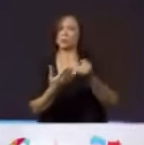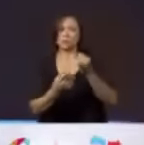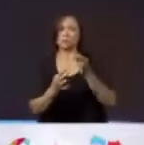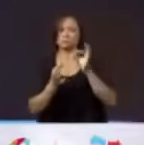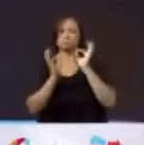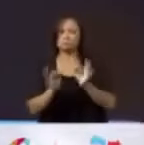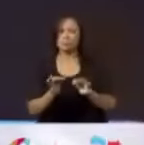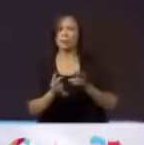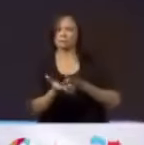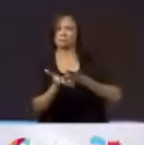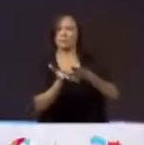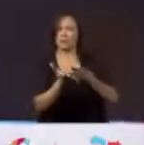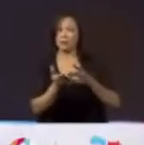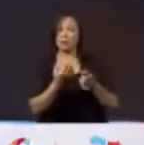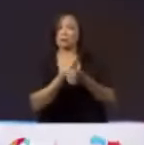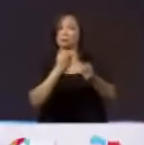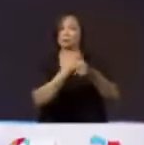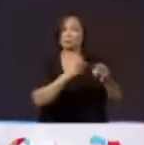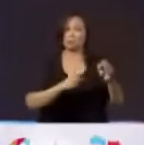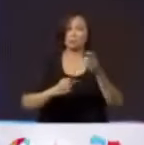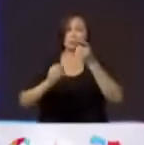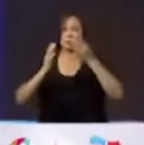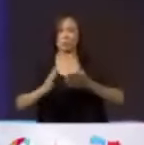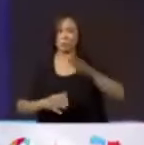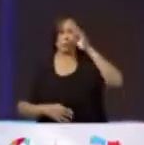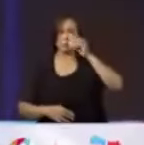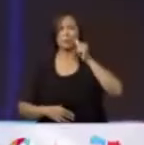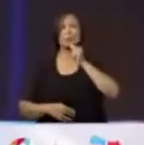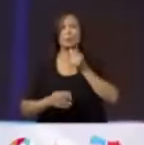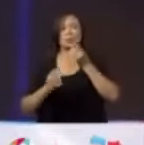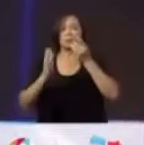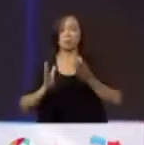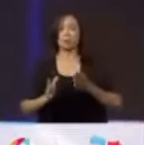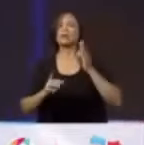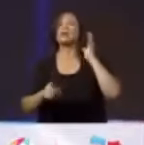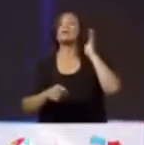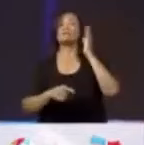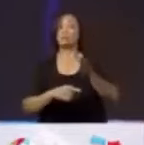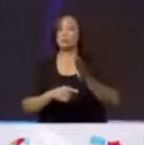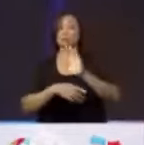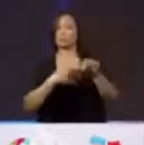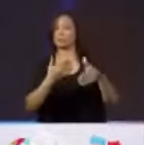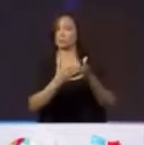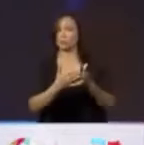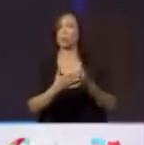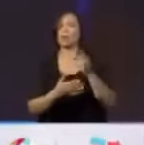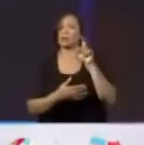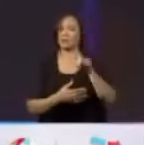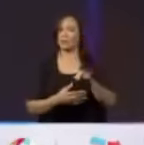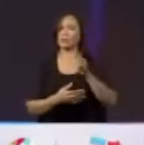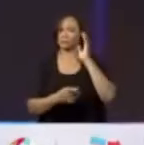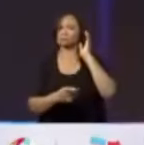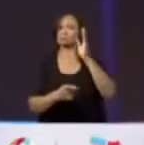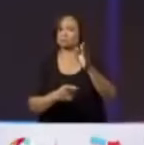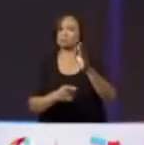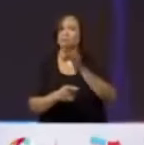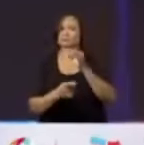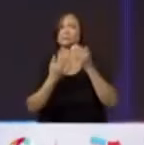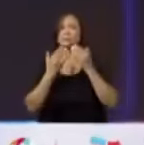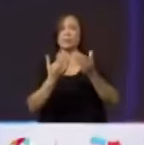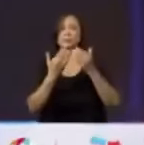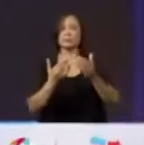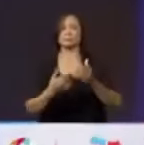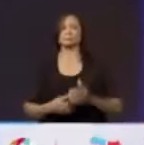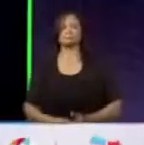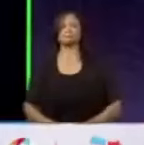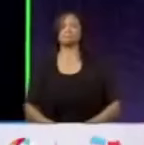lleve seguridad a todos los dominicanos y seguridad al futuro que todos tenemos por delante. Muchas